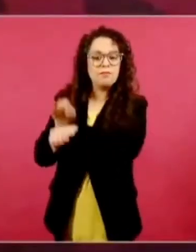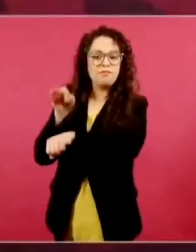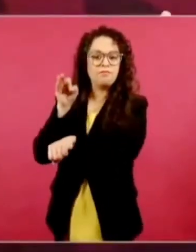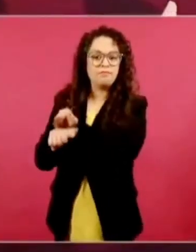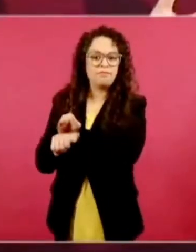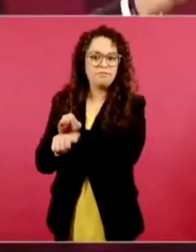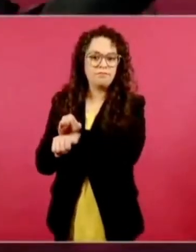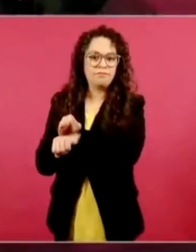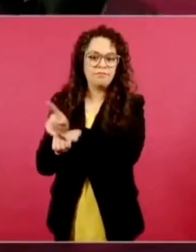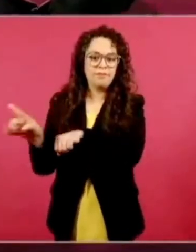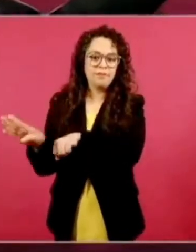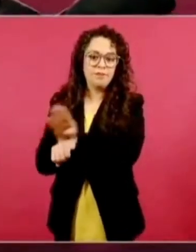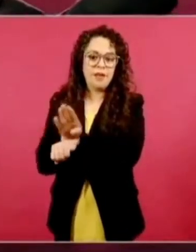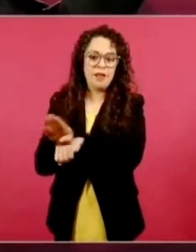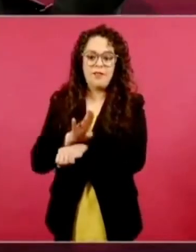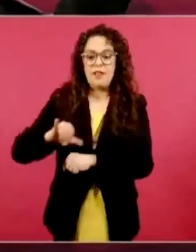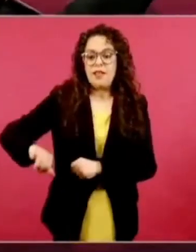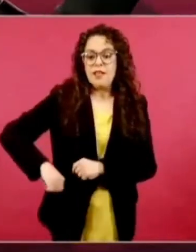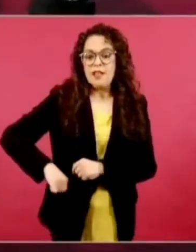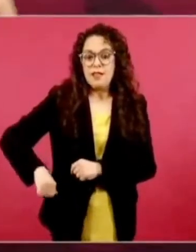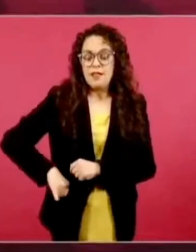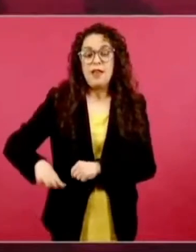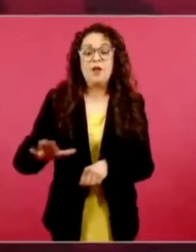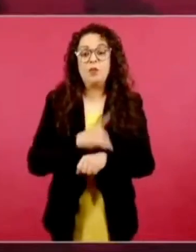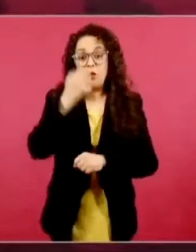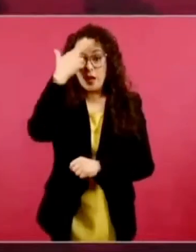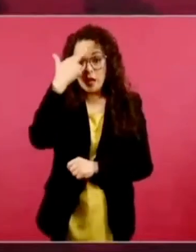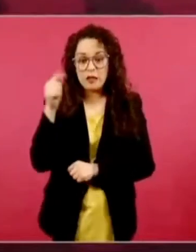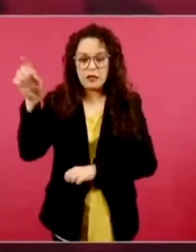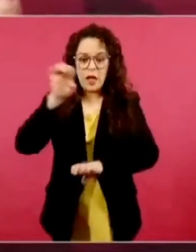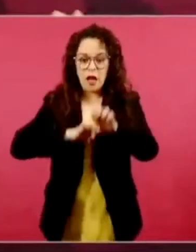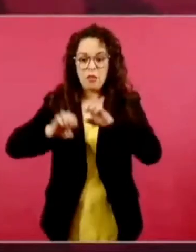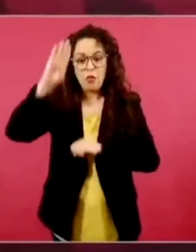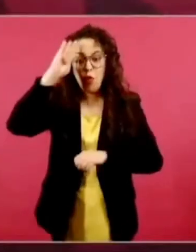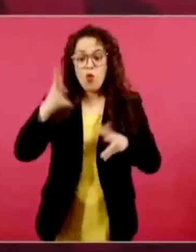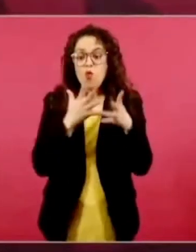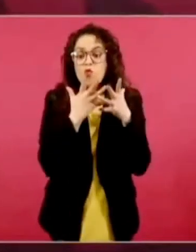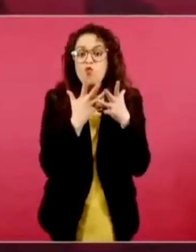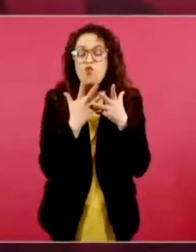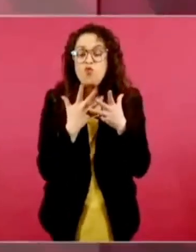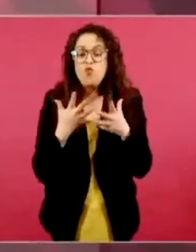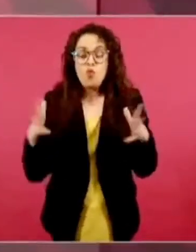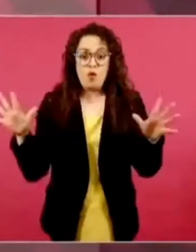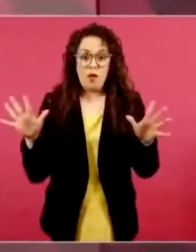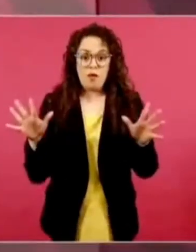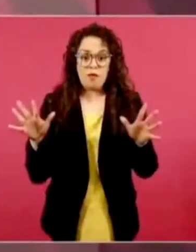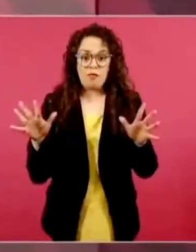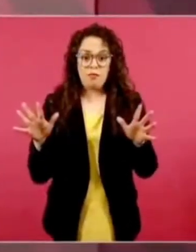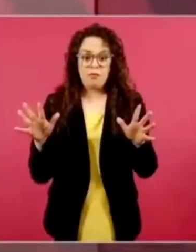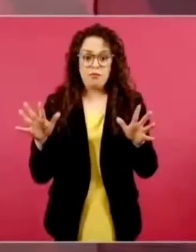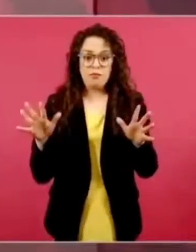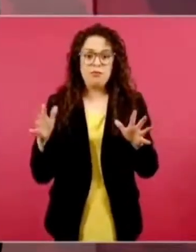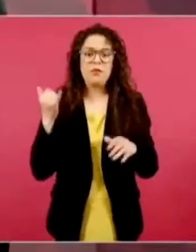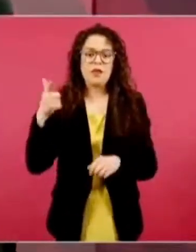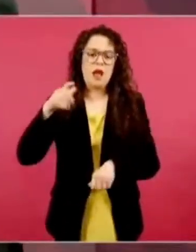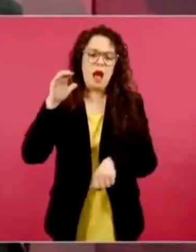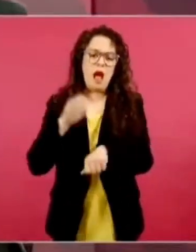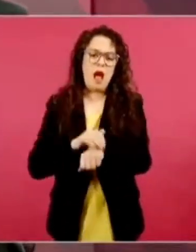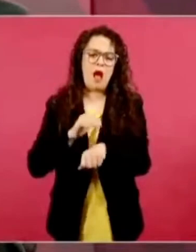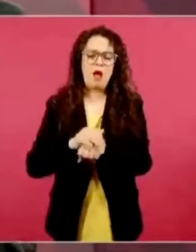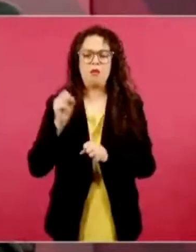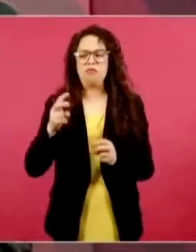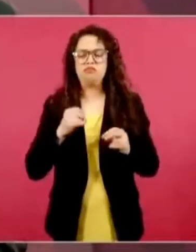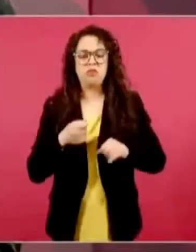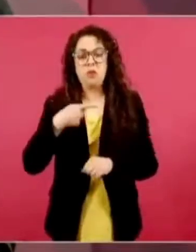porque son empresas muy grandes o traficantes de influencia, porque además en sentido estricto ni siquiera